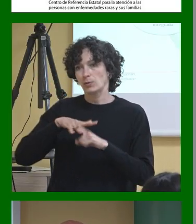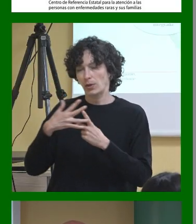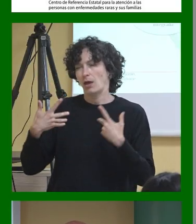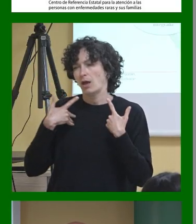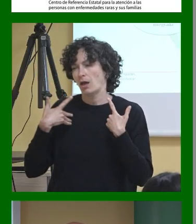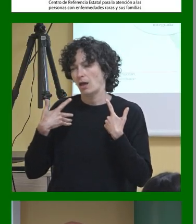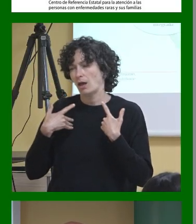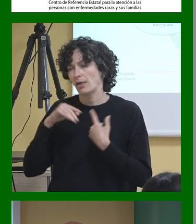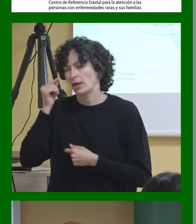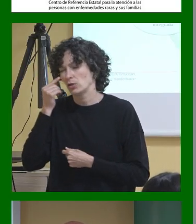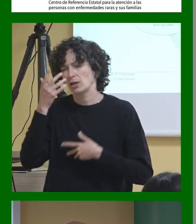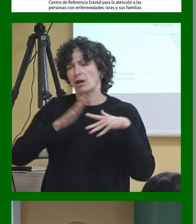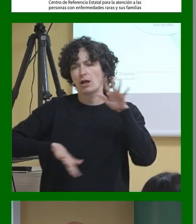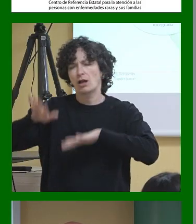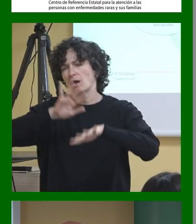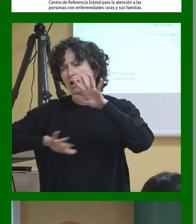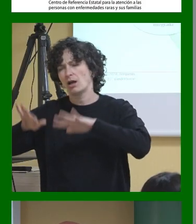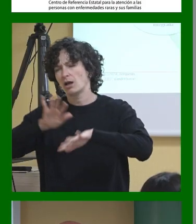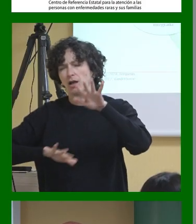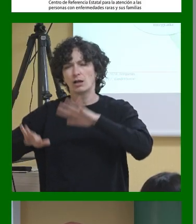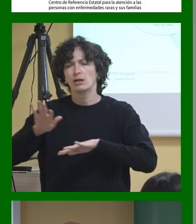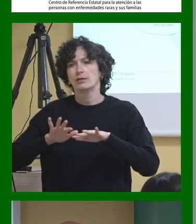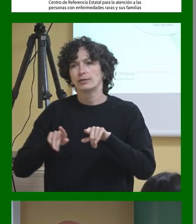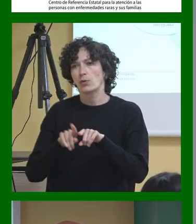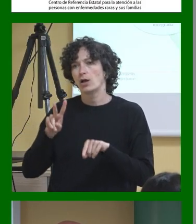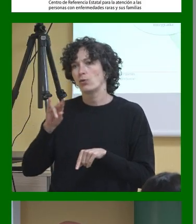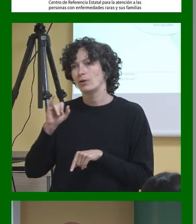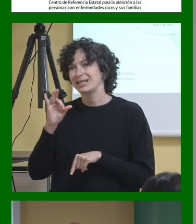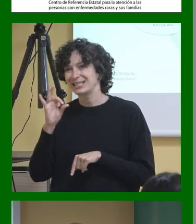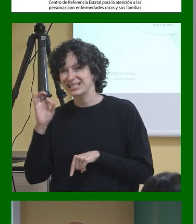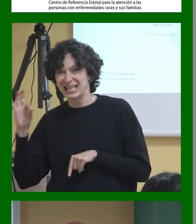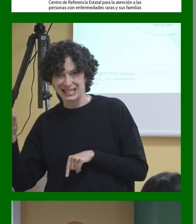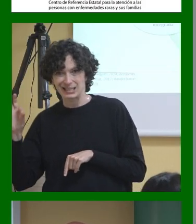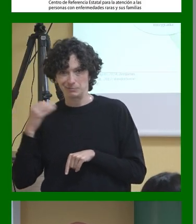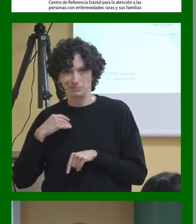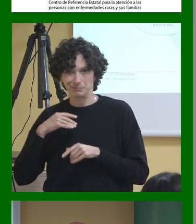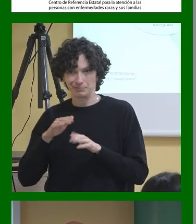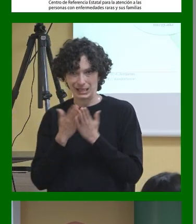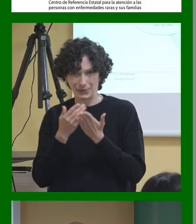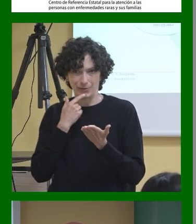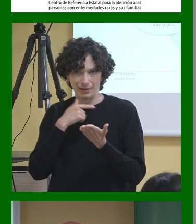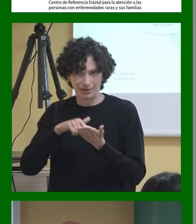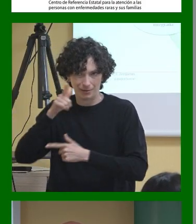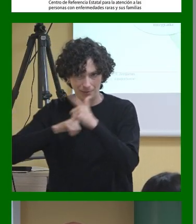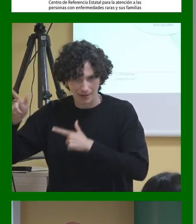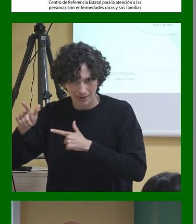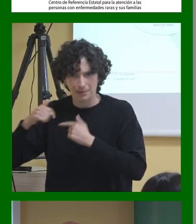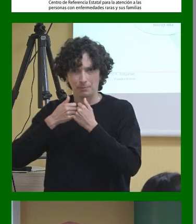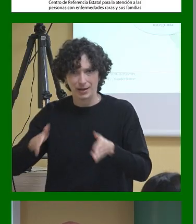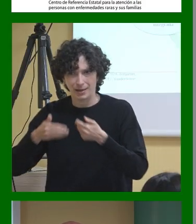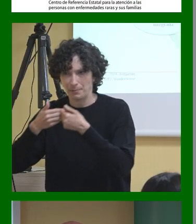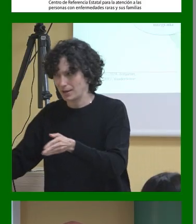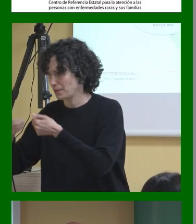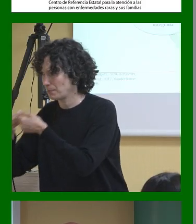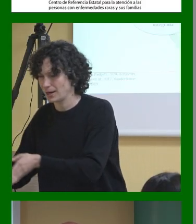comentado, ese sentirse perdido, como Ulises en su viaje a Ítaca se pierde y tiene que enfrentarse a múltiples